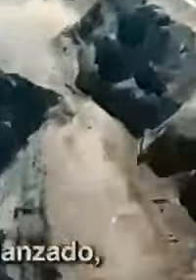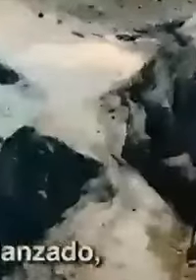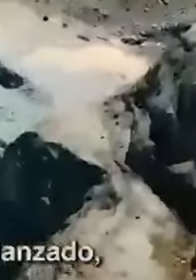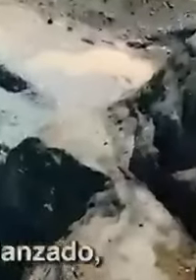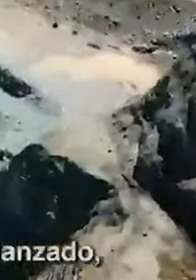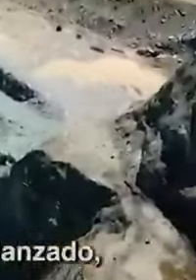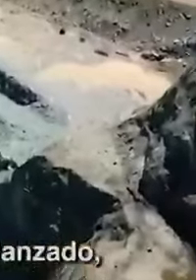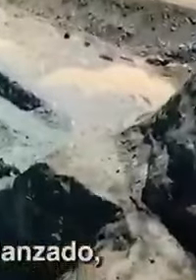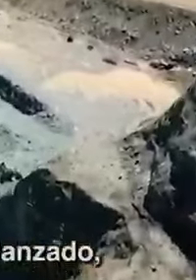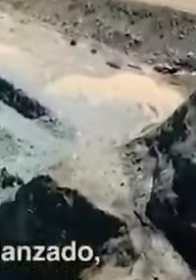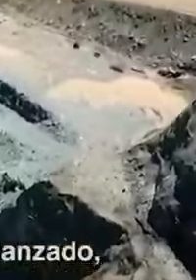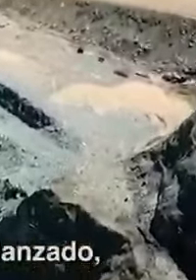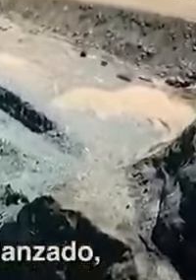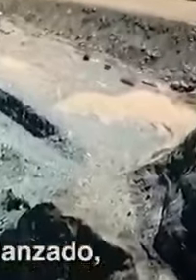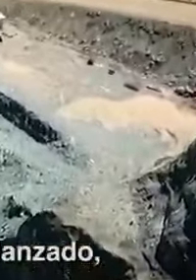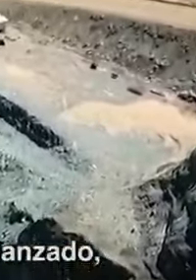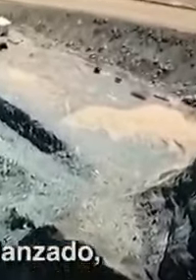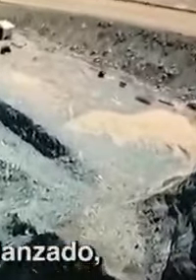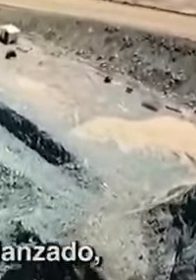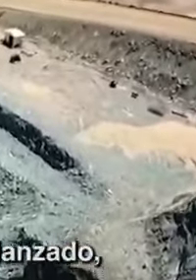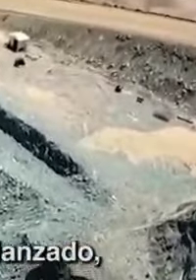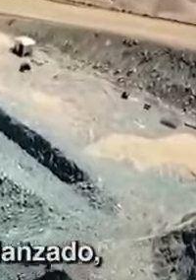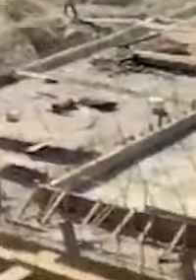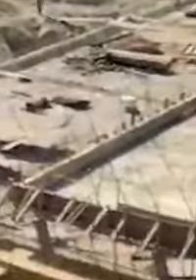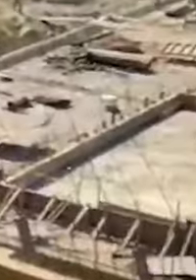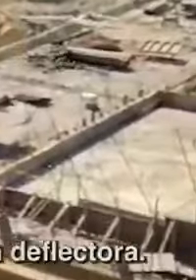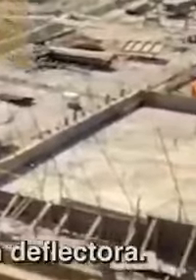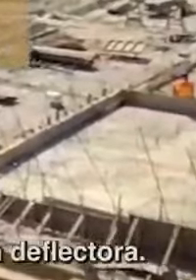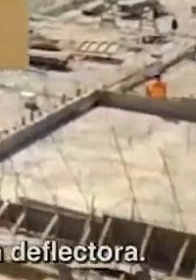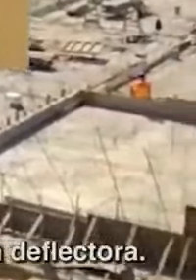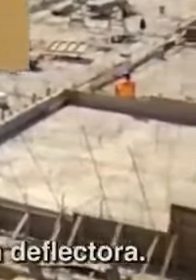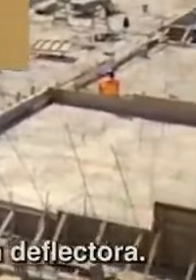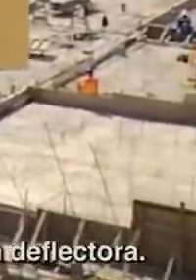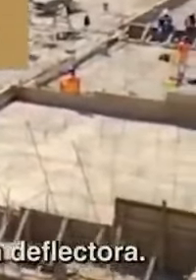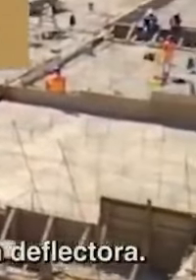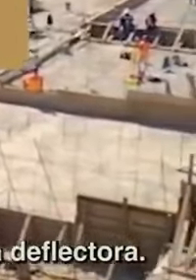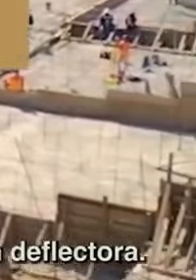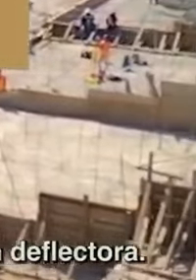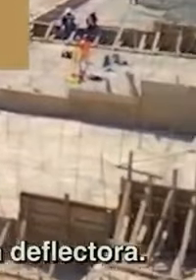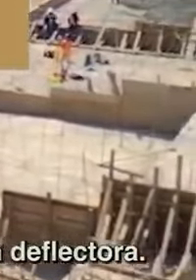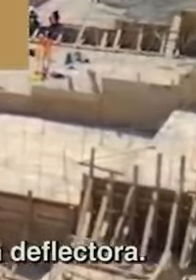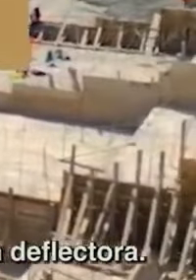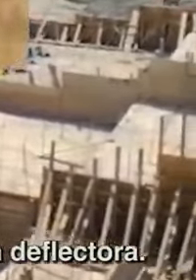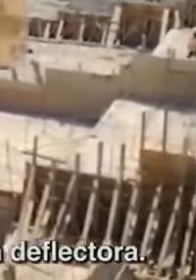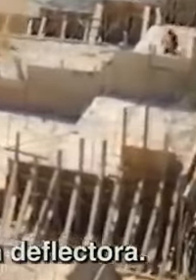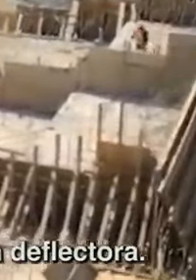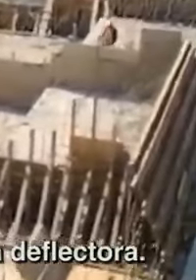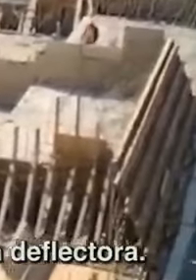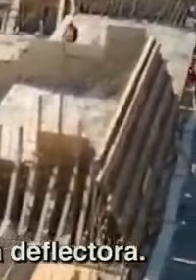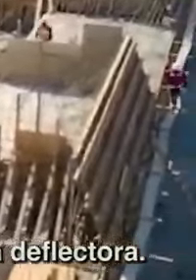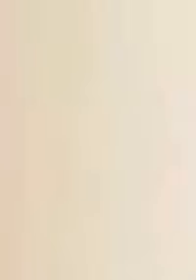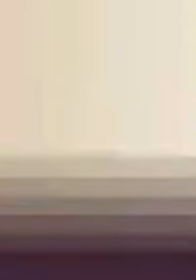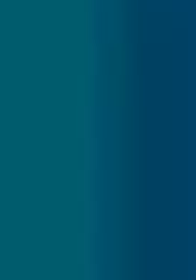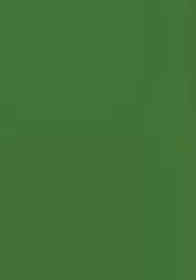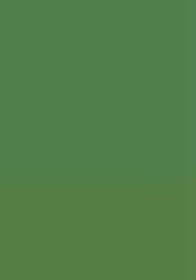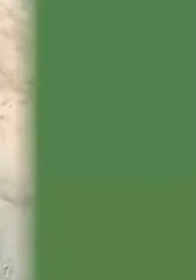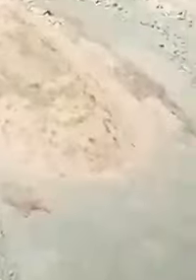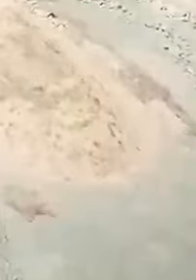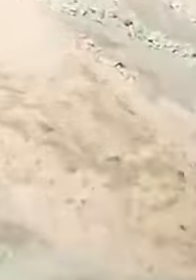se realizan trabajos de barrenado y colocación de concreto lanzado, así como colocación de acero de refuerzo y concreto en cubeta